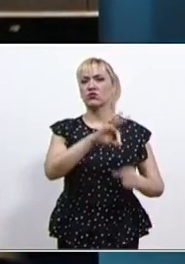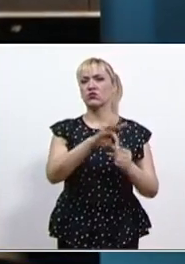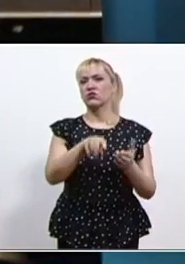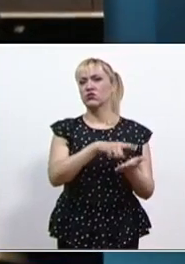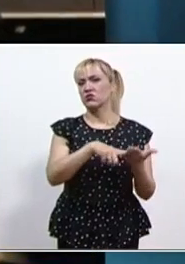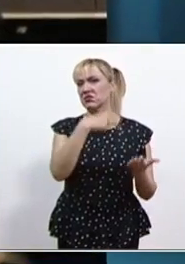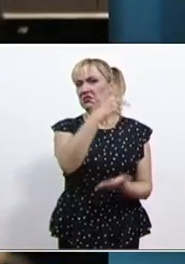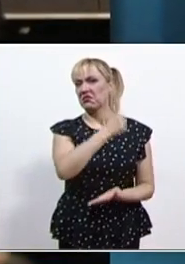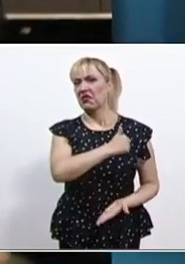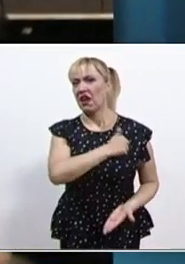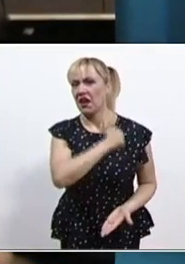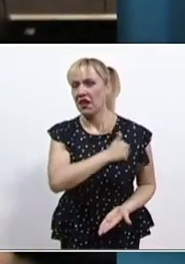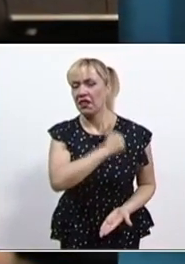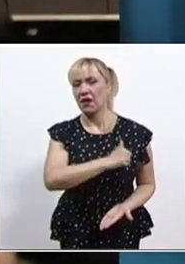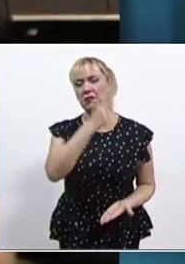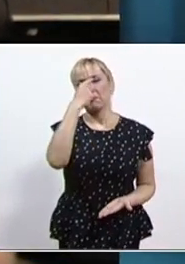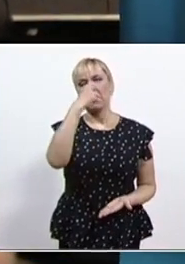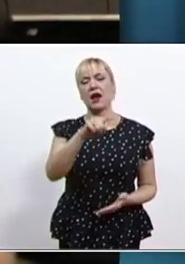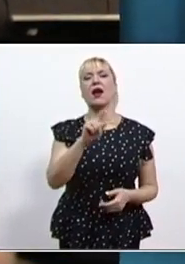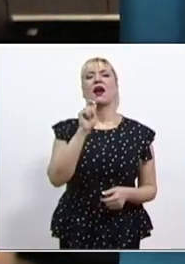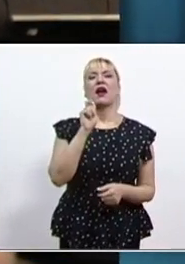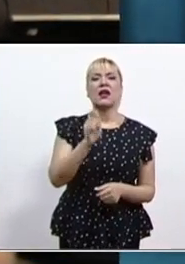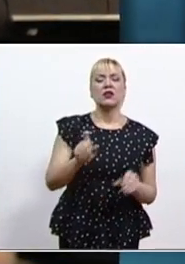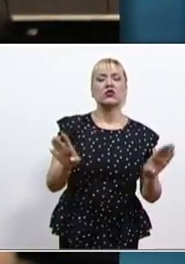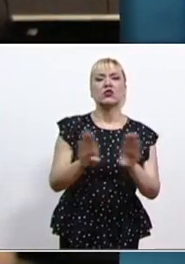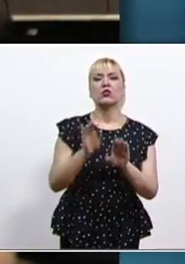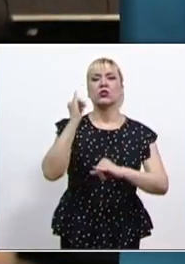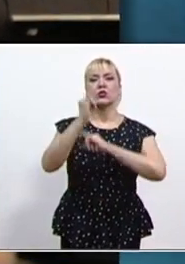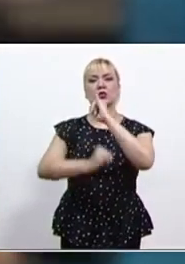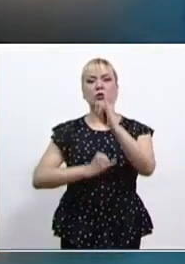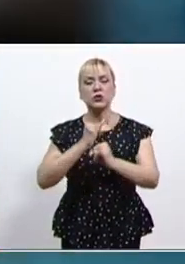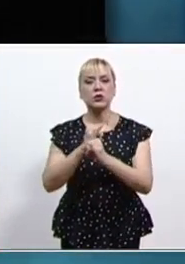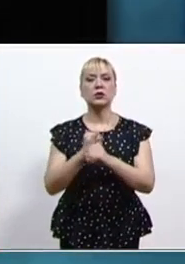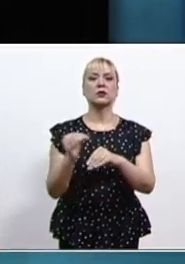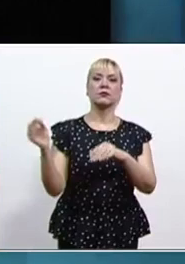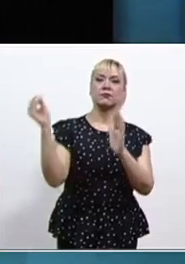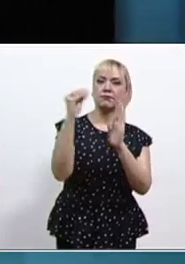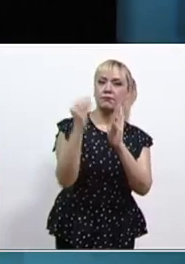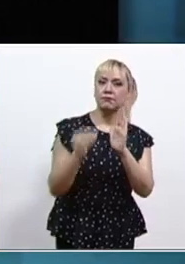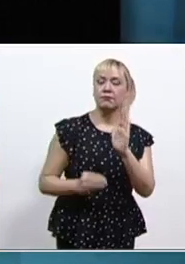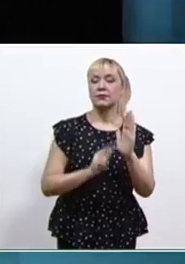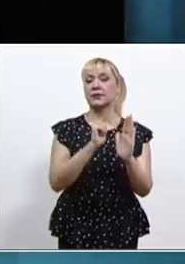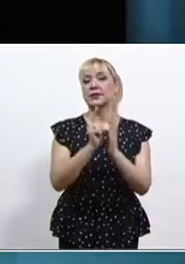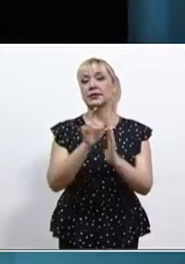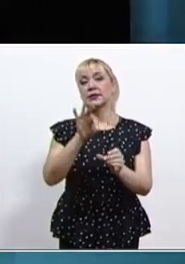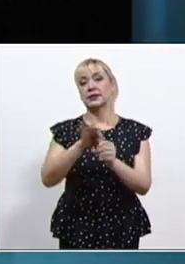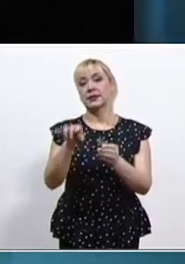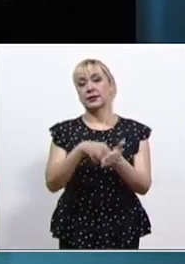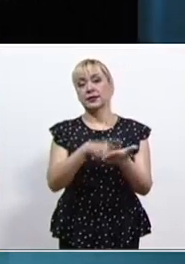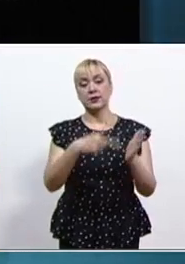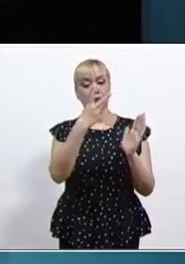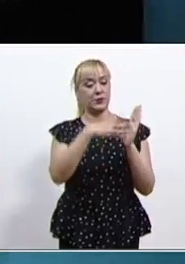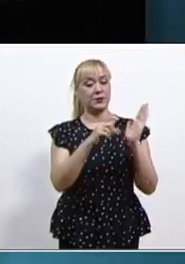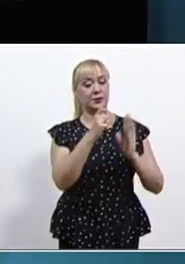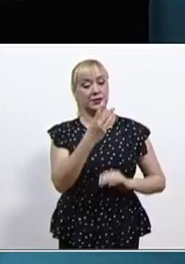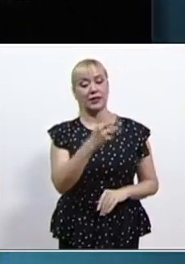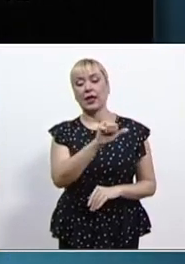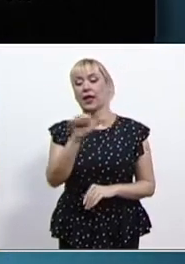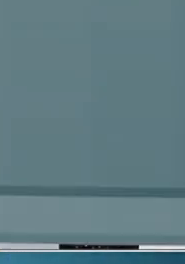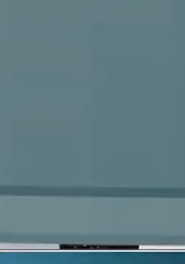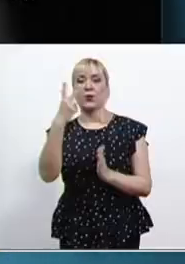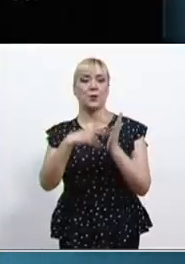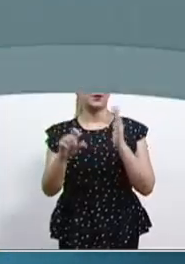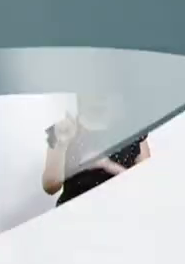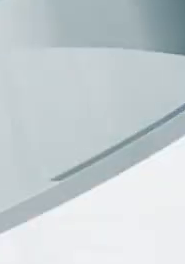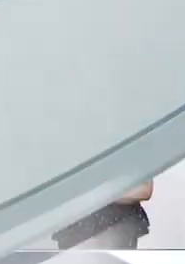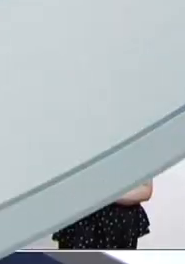canadienses para acordar programas de acompañamiento internacional del proceso electoral en México 2023-2024.